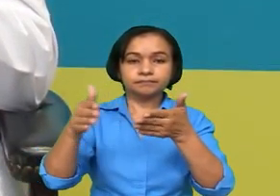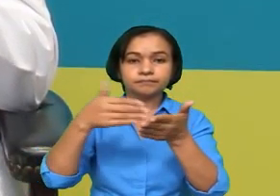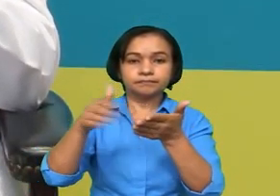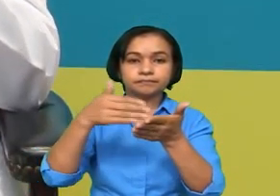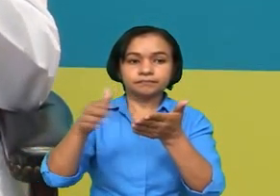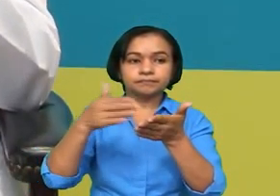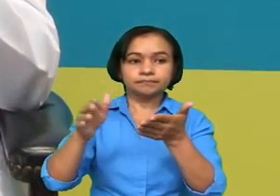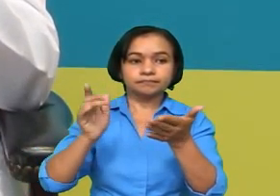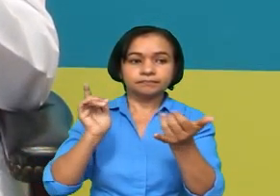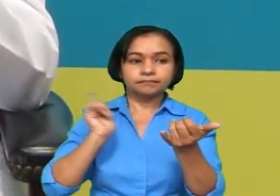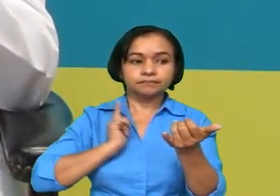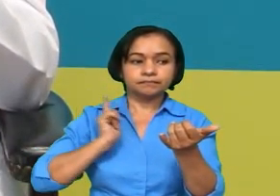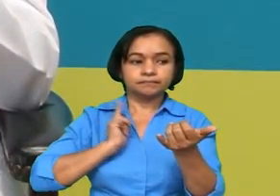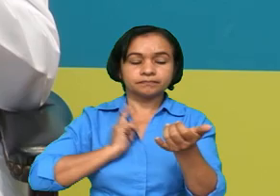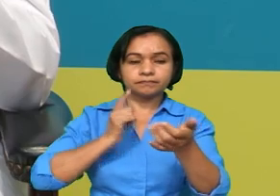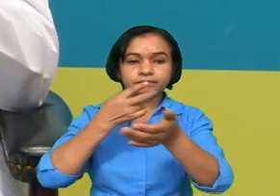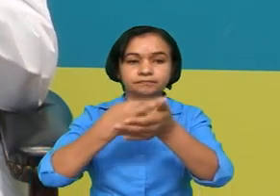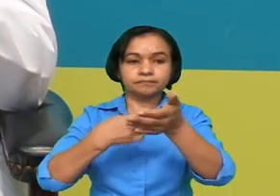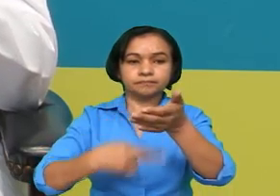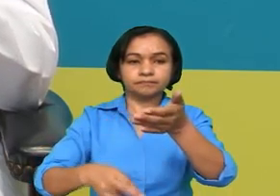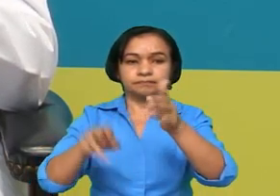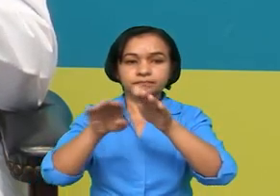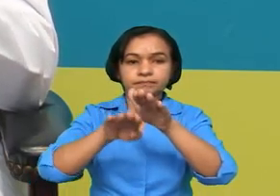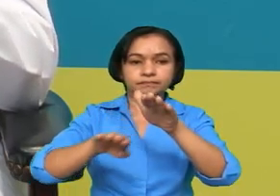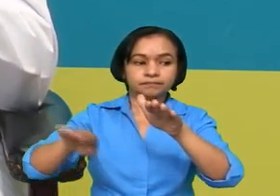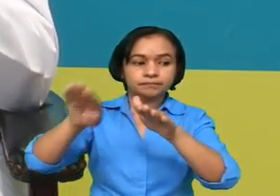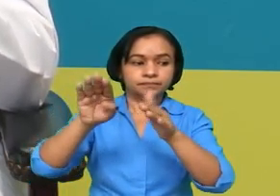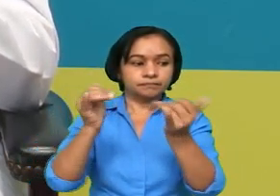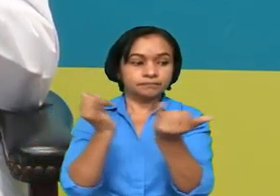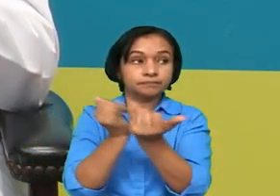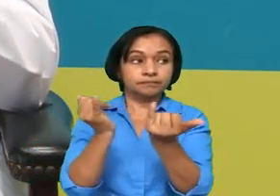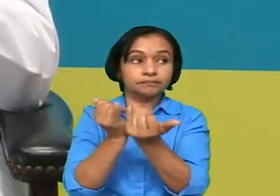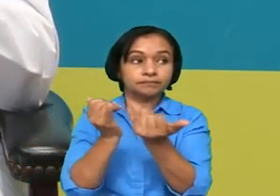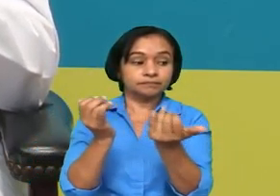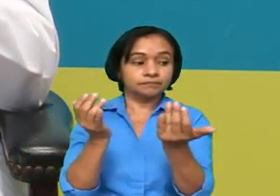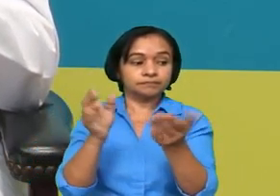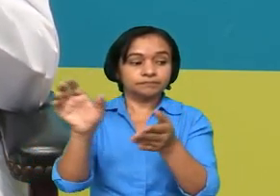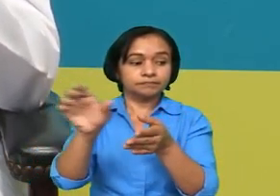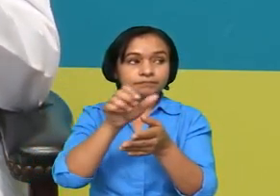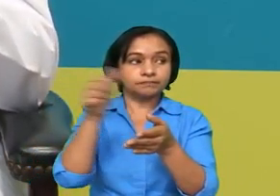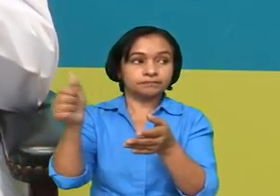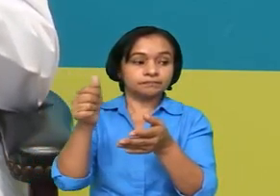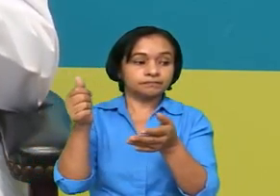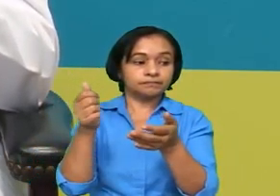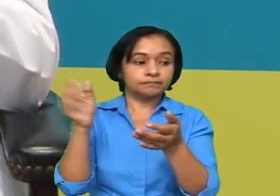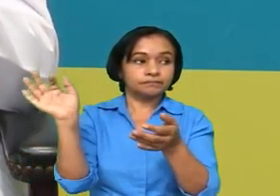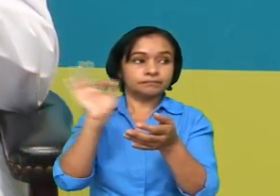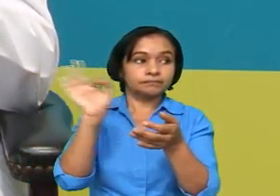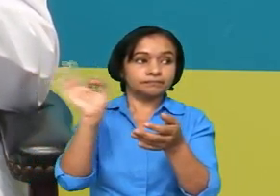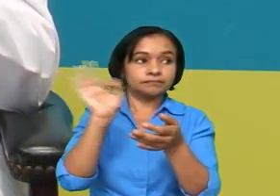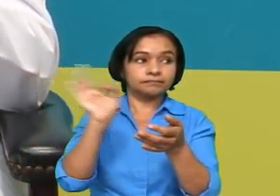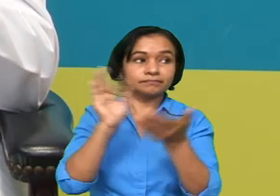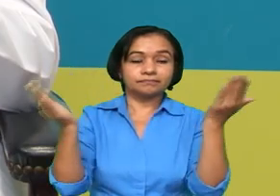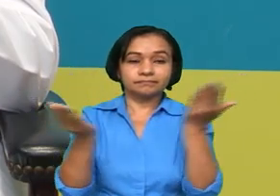es más fácil que se presenten los sangrados. Y sobre todo, pues cuando lo acompañamos de otras patologías, como